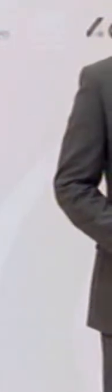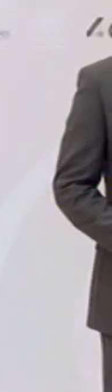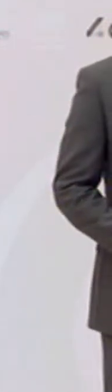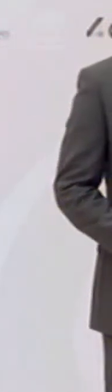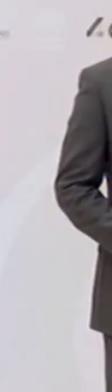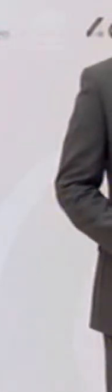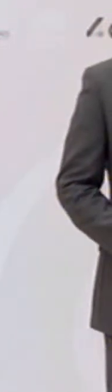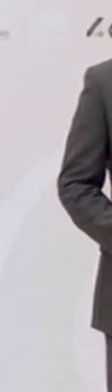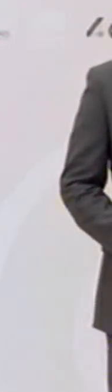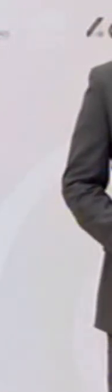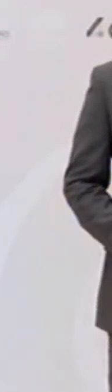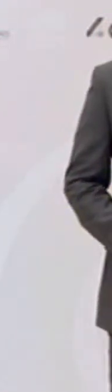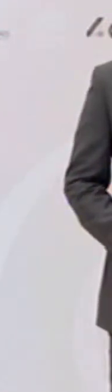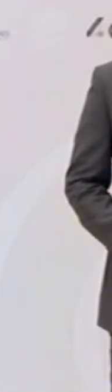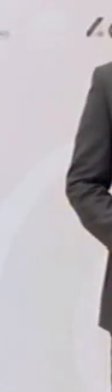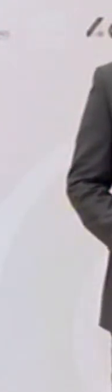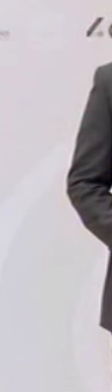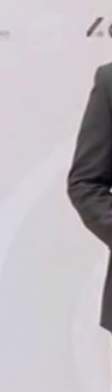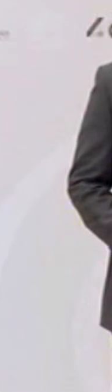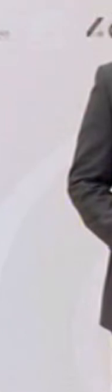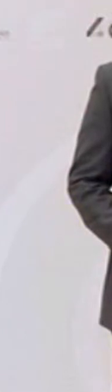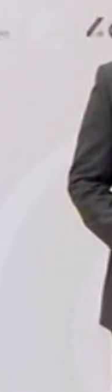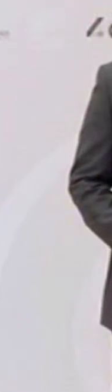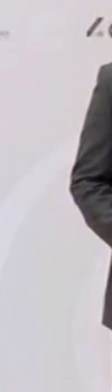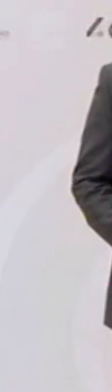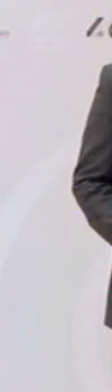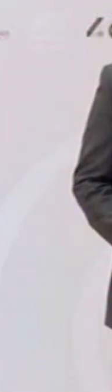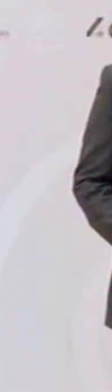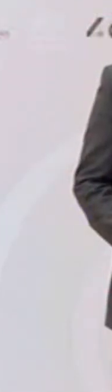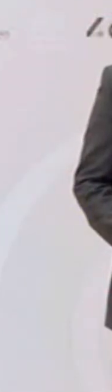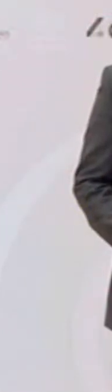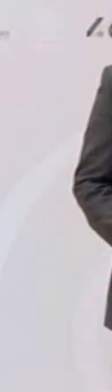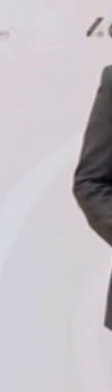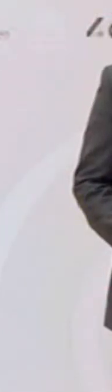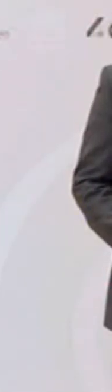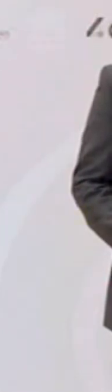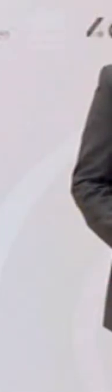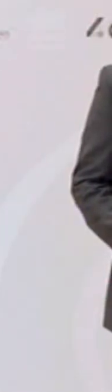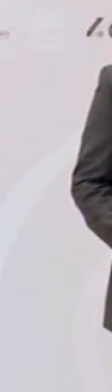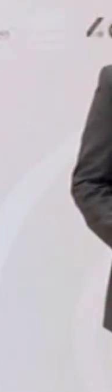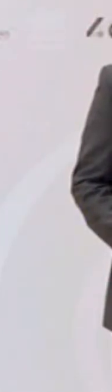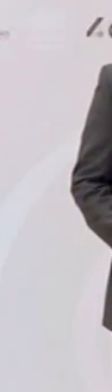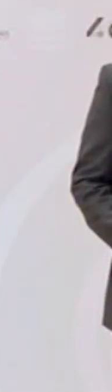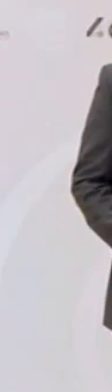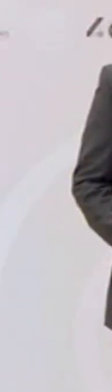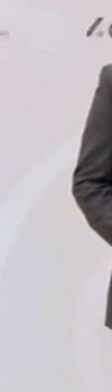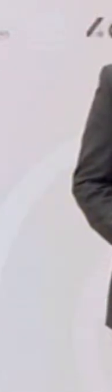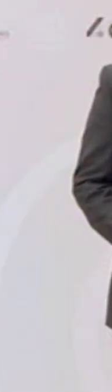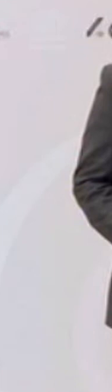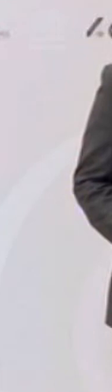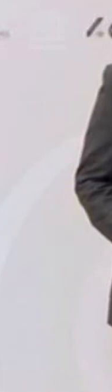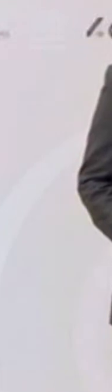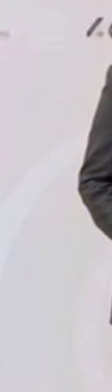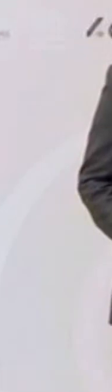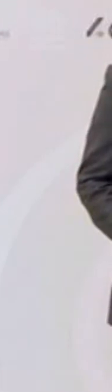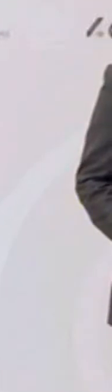la pandemia, incompetente para minimizar la debacle económica y nulo para impedir